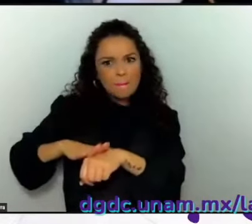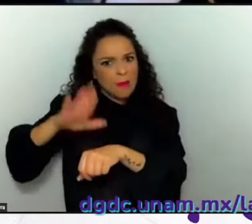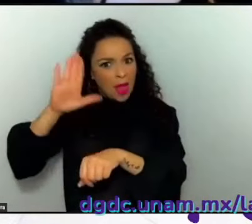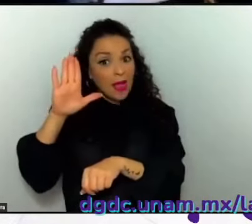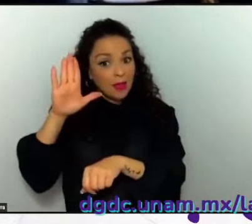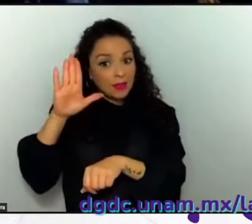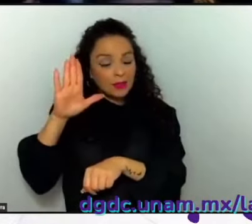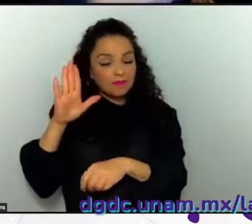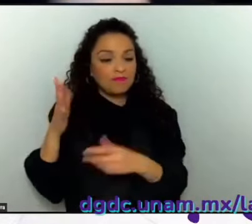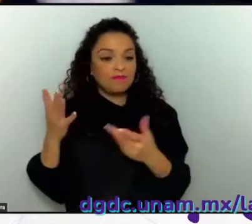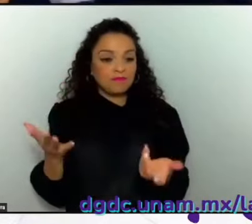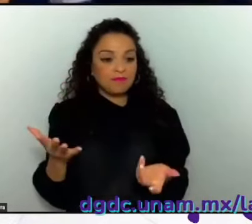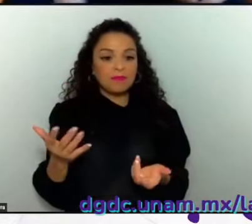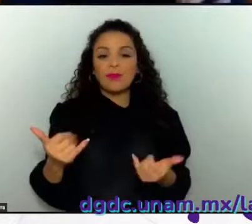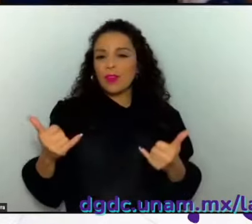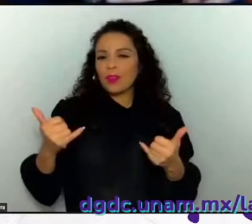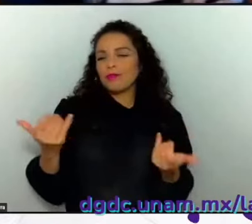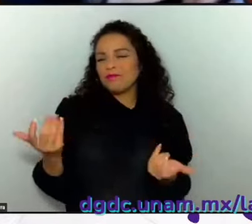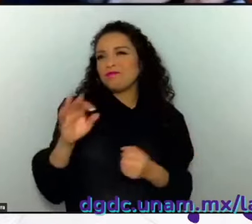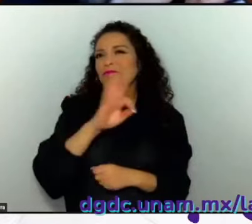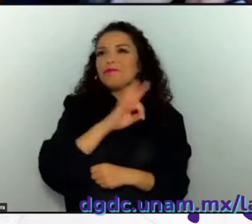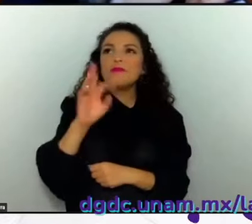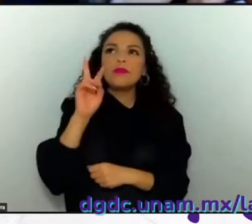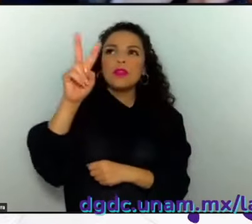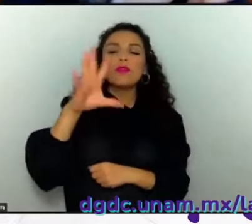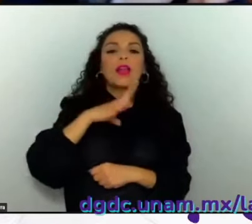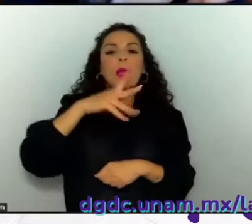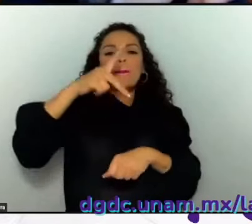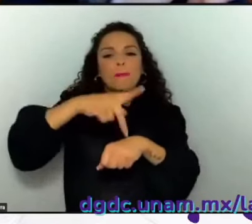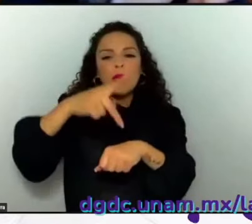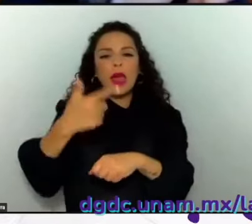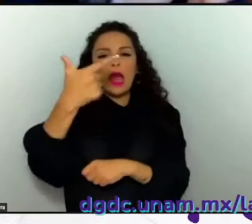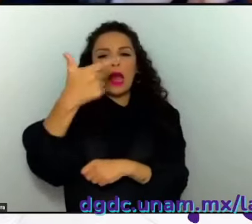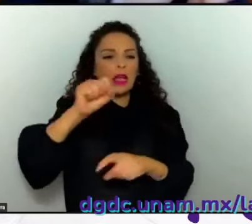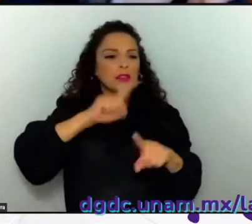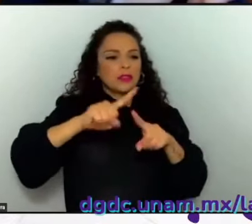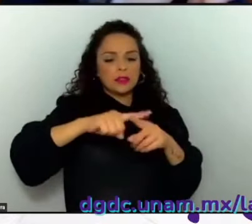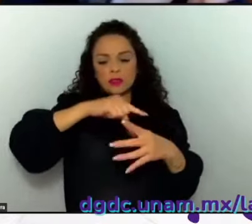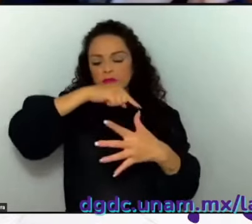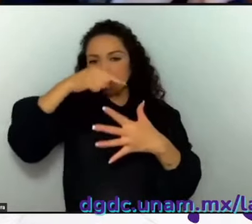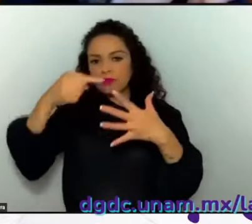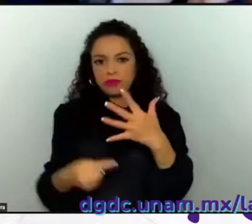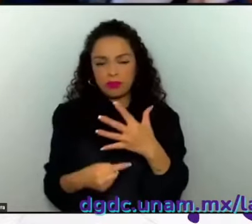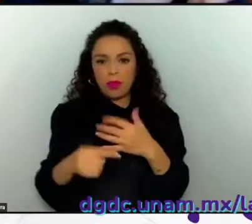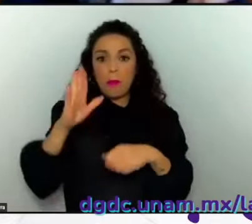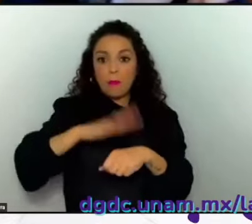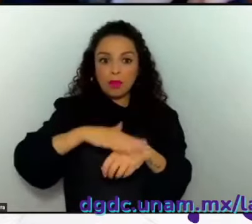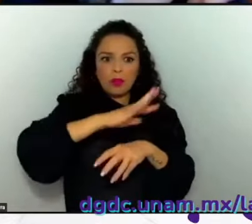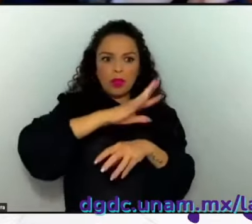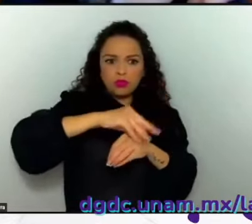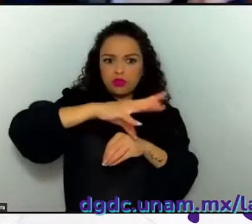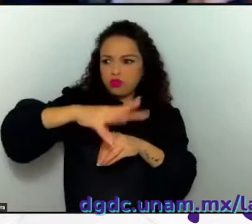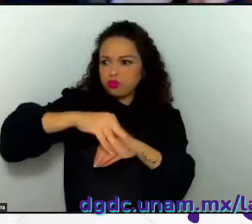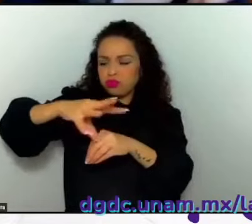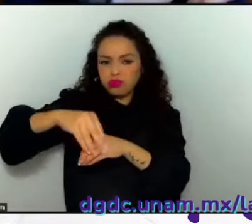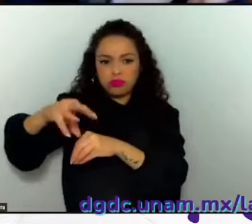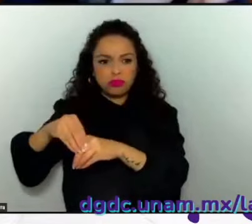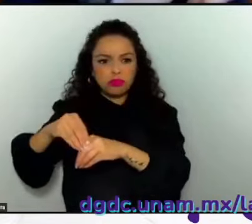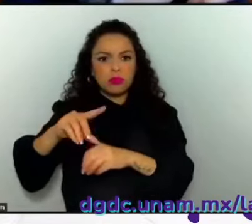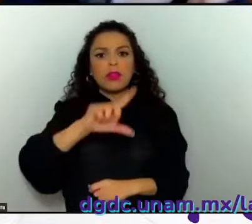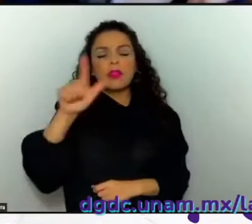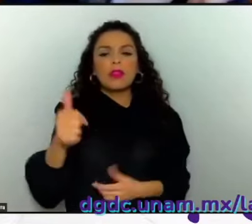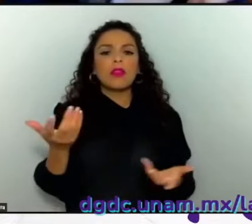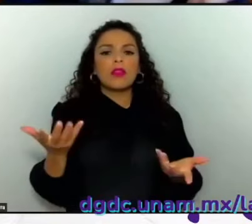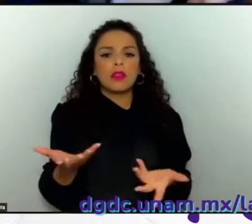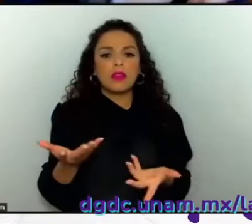La gente dijo, bueno, seguramente hay piedras por ahí que no vemos, y hay gas, y ahí. Entonces fueron sumando y sumando, pero no daba. Y luego también, por ahí en la década de los 30, 40,